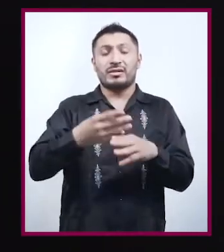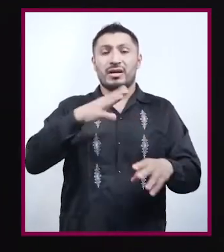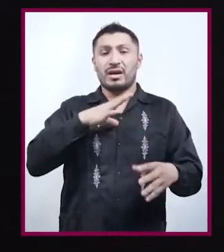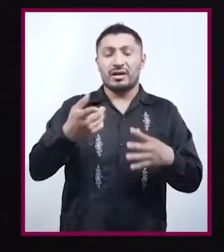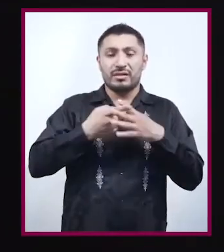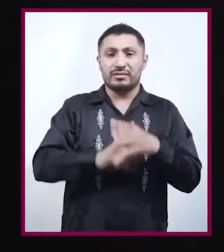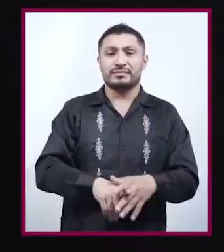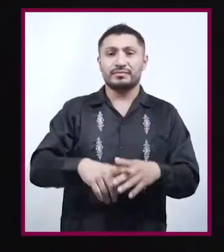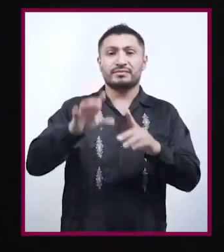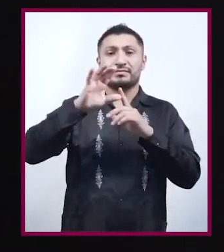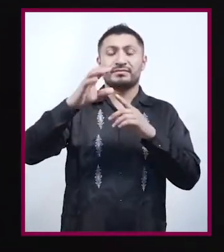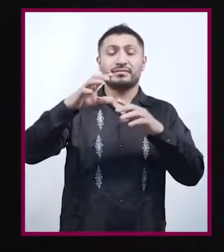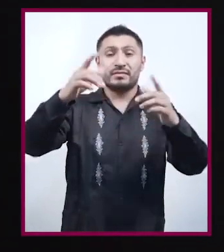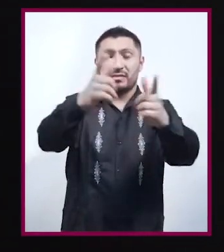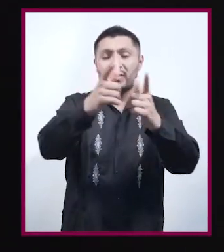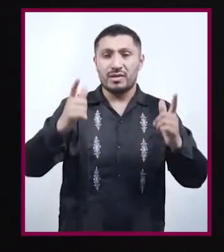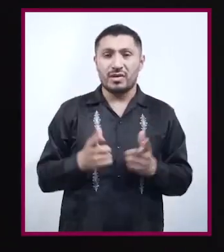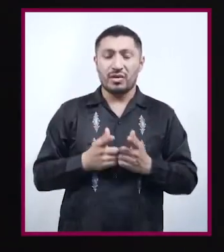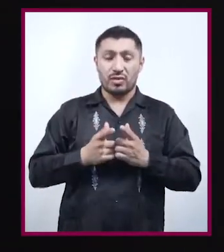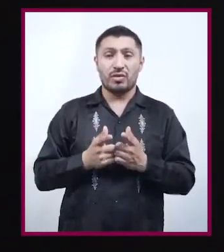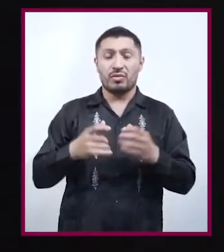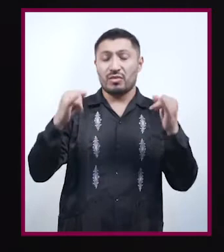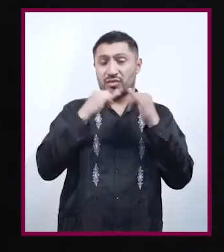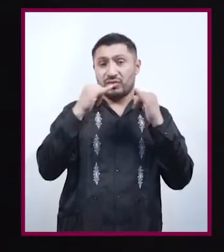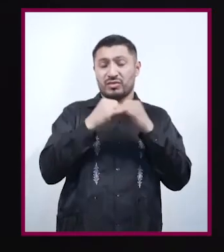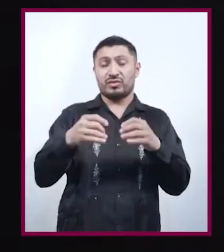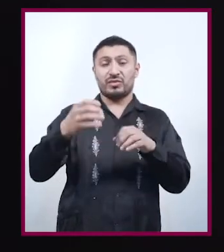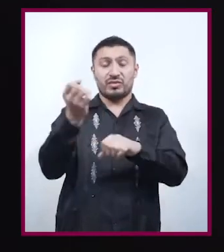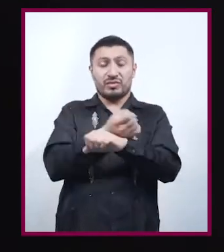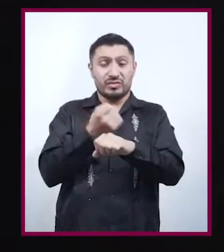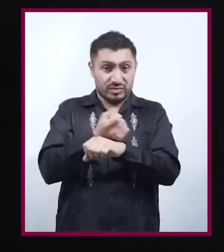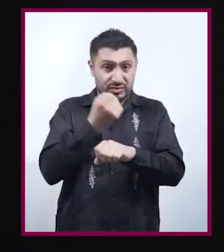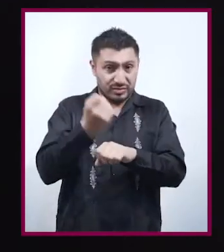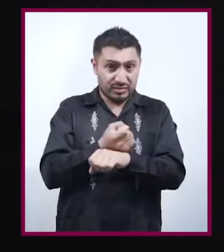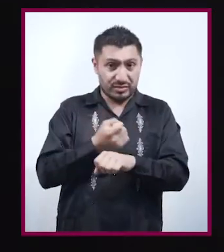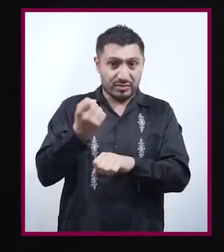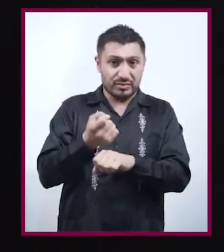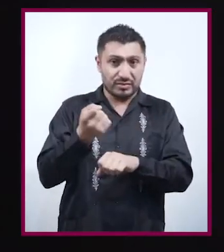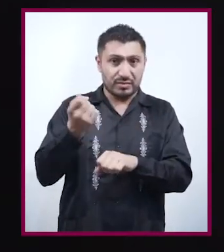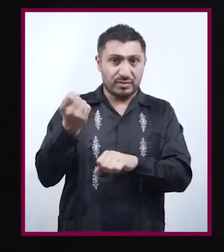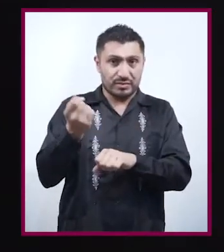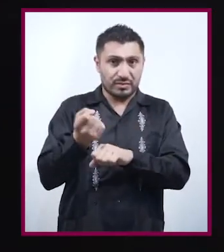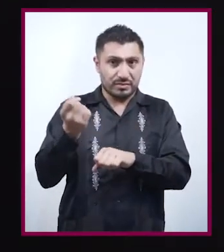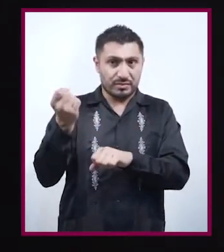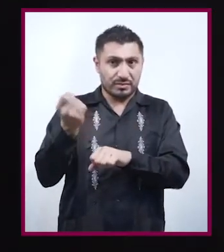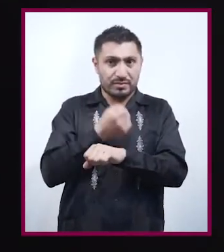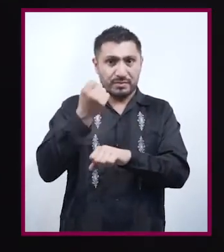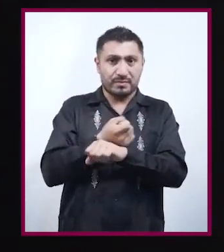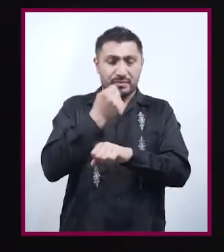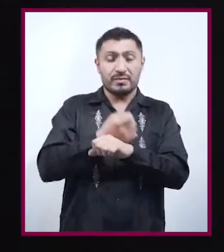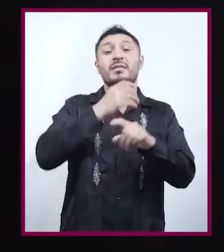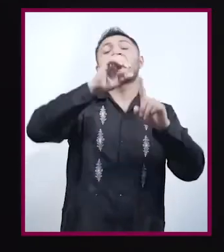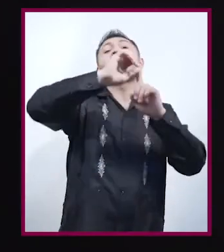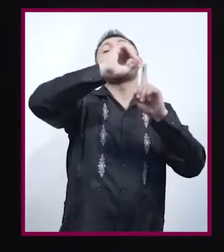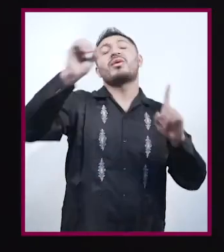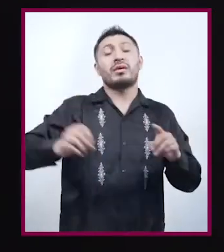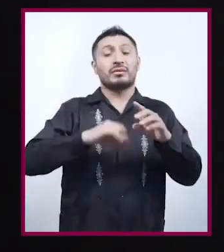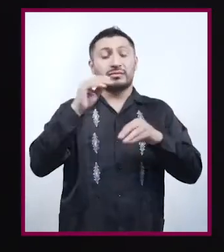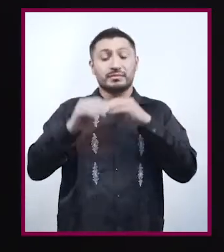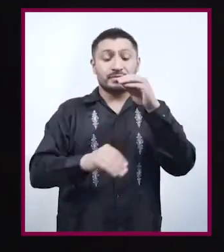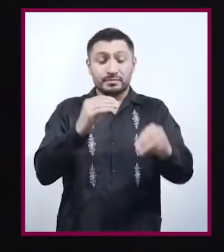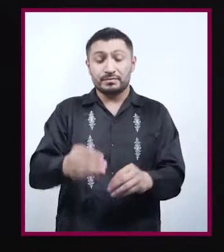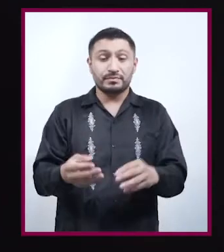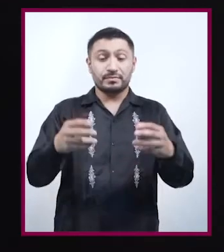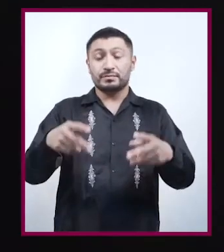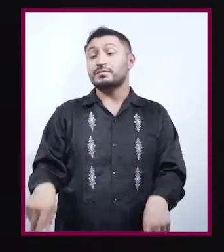Cámara Nacional de la Industria del Calzado, cuyos objetivos han sido desde entonces organizar la producción y enfrentar la competencia